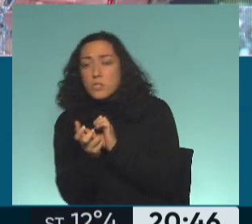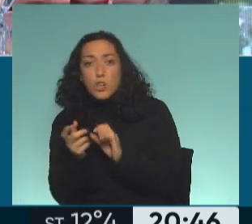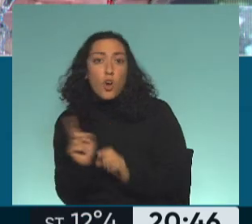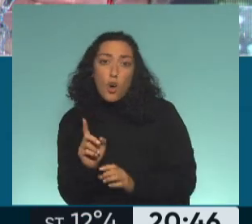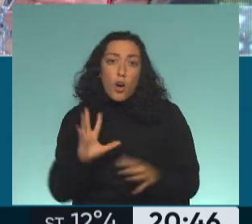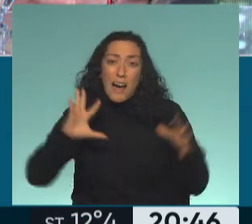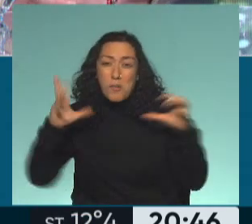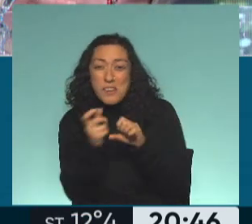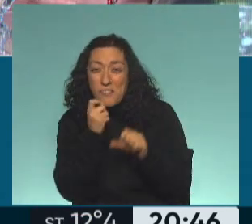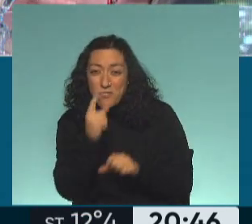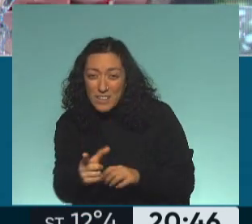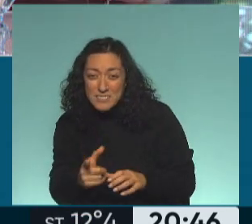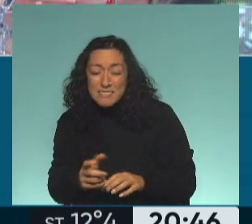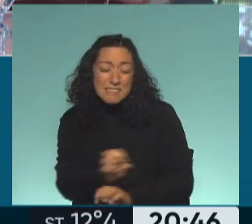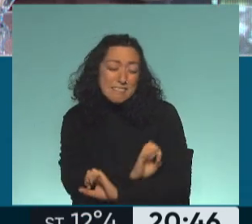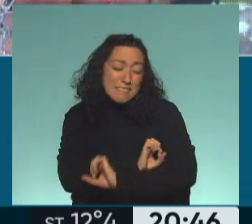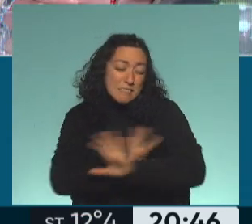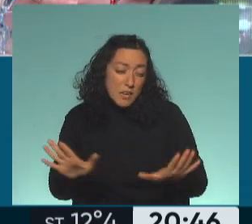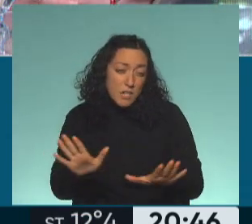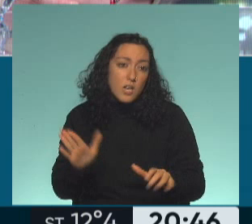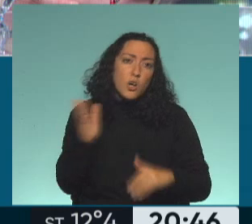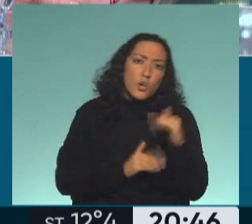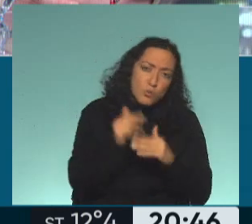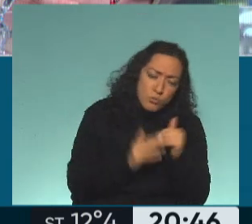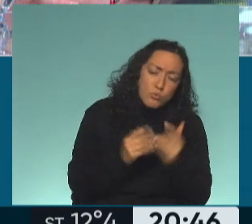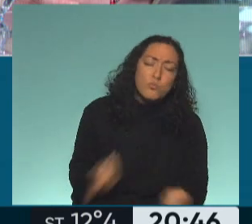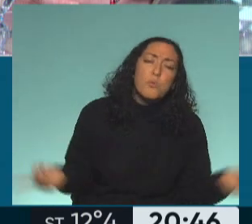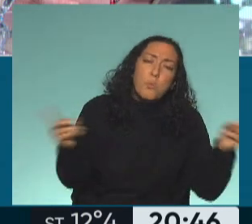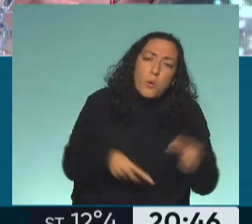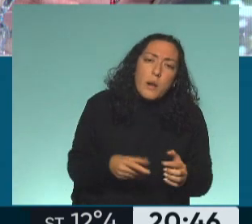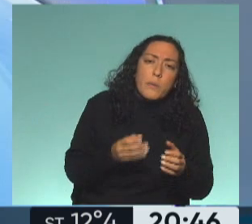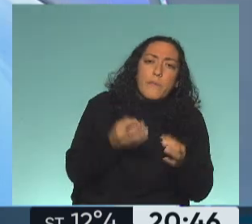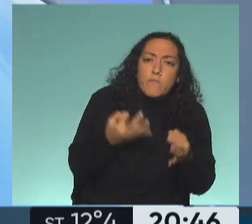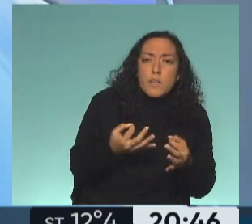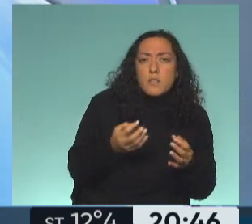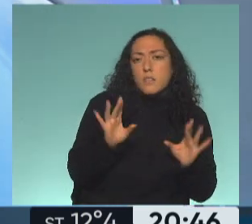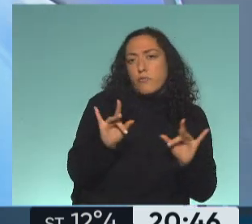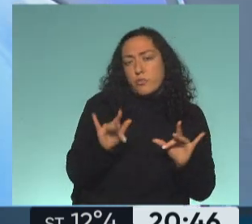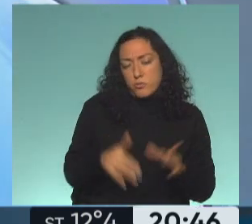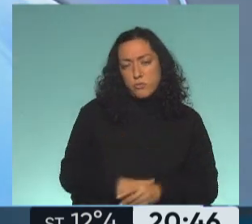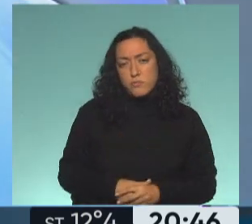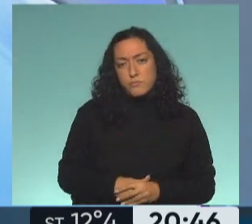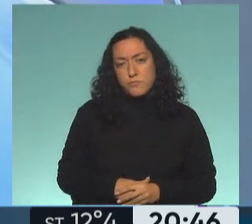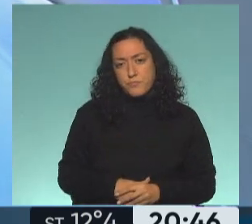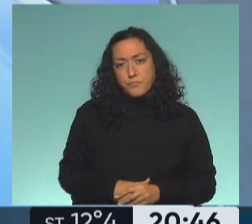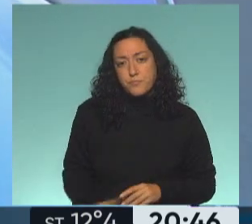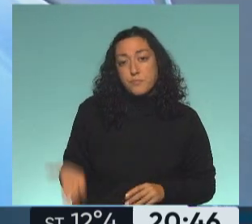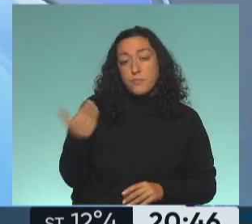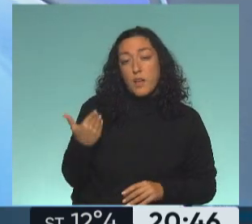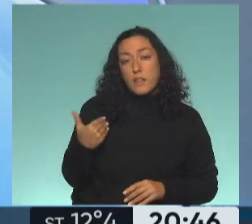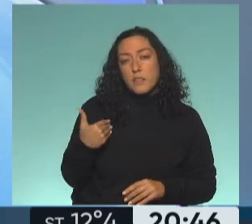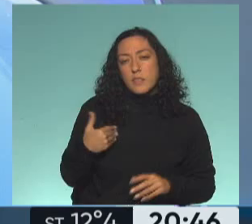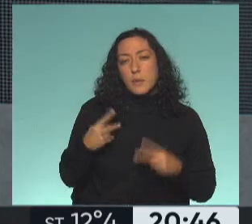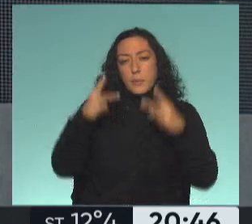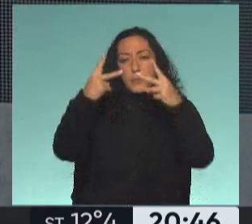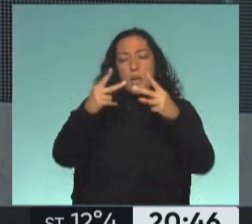destruye muy fácil lo que cuesta mucho después poder construir. Ahí Massa, antes de que viajara a Rubinstein